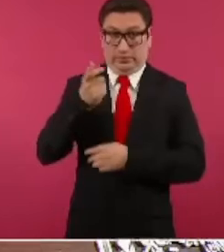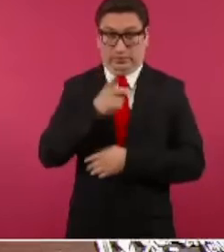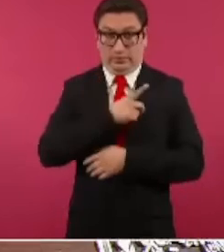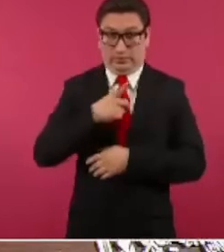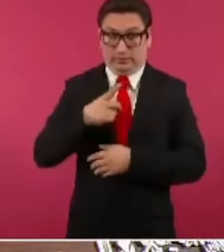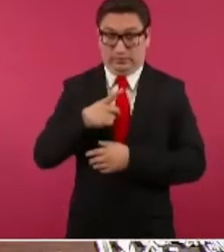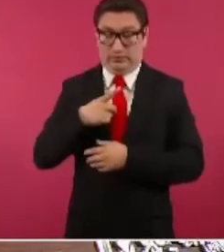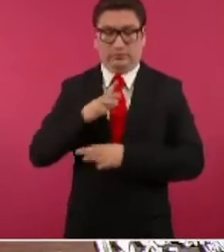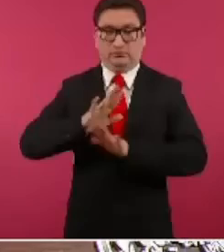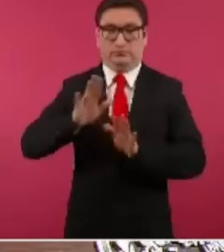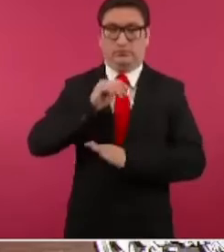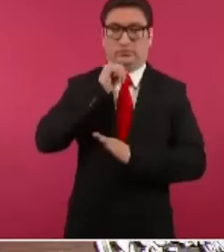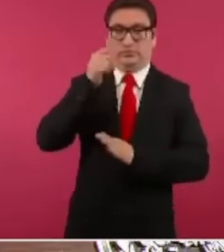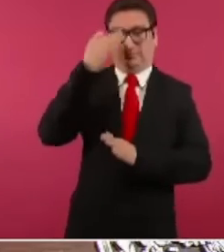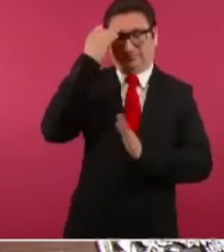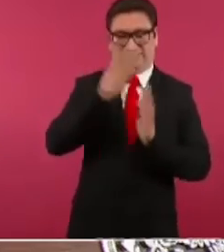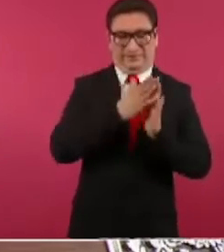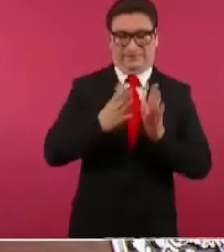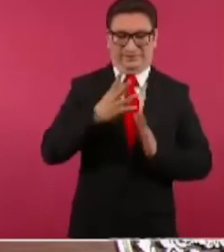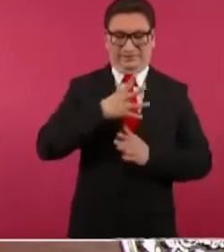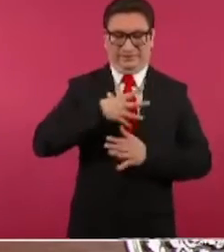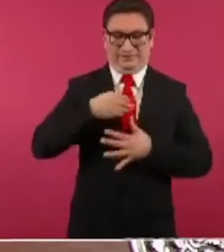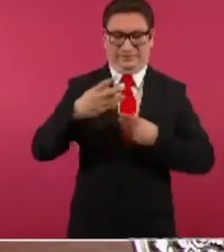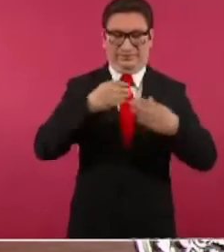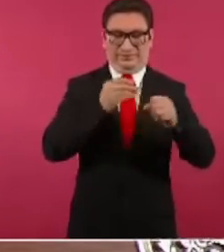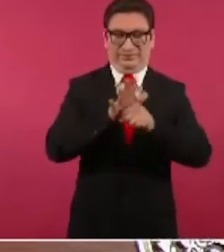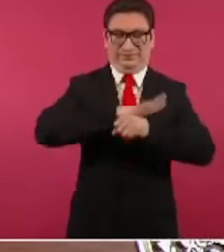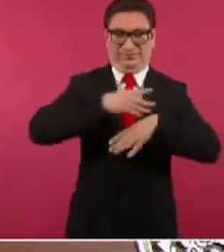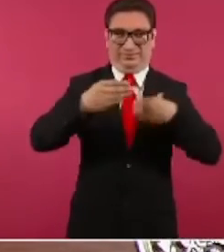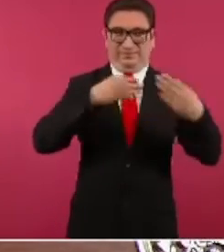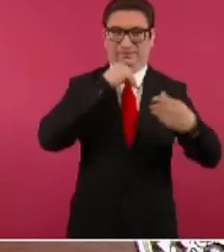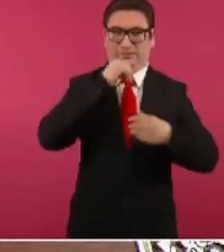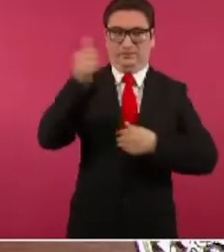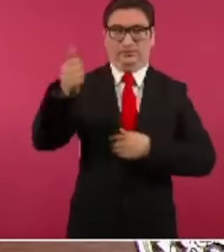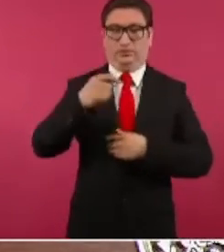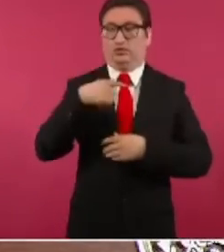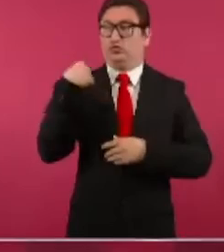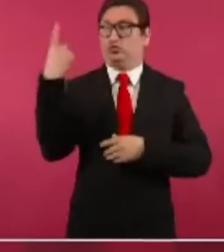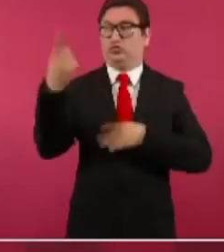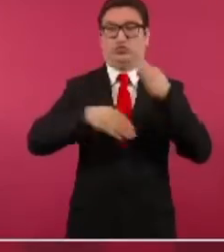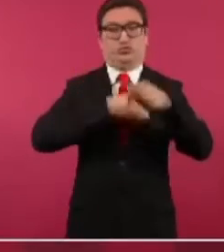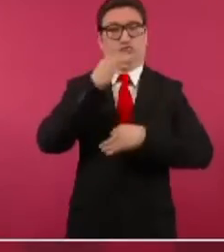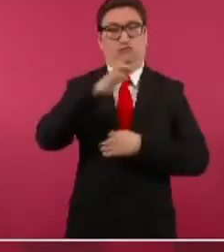adicional durante la pandemia, lo reconocen todos.